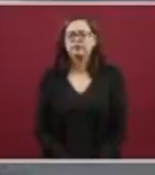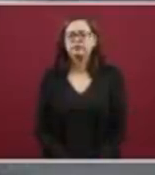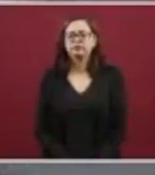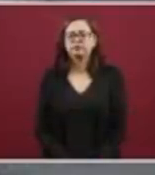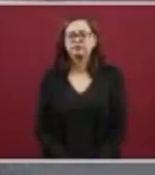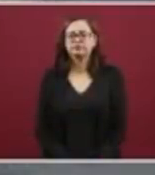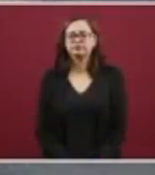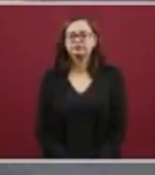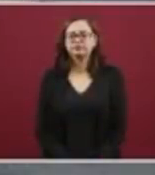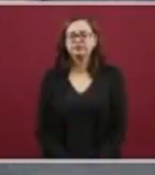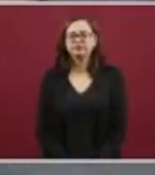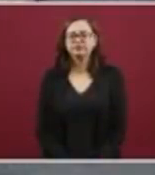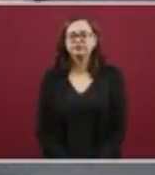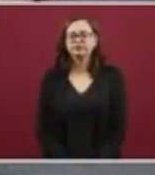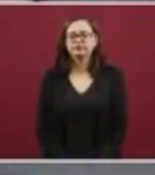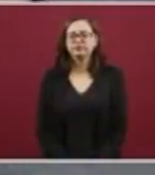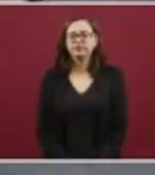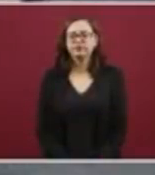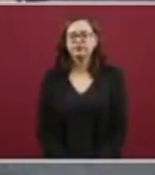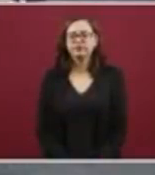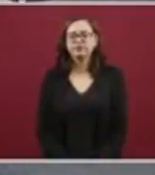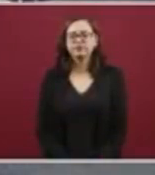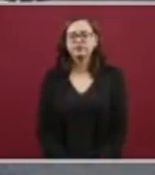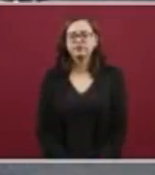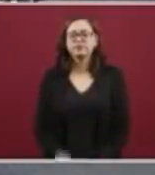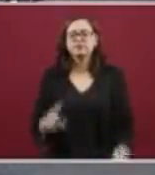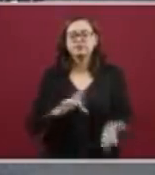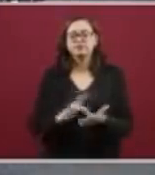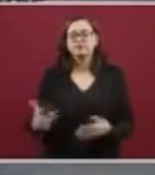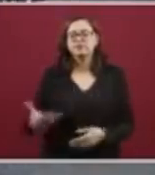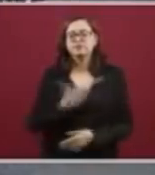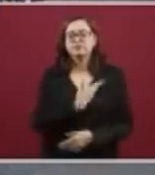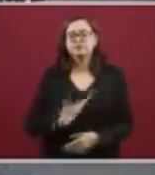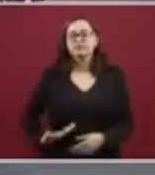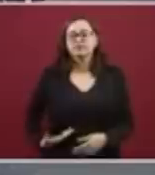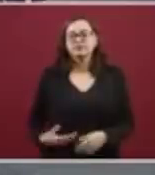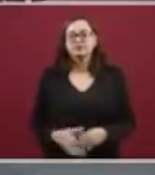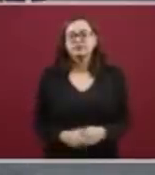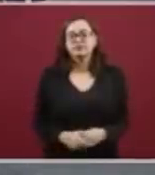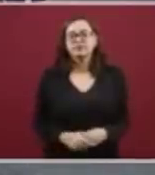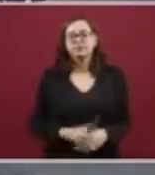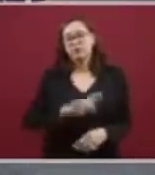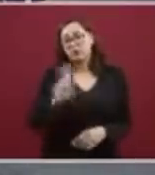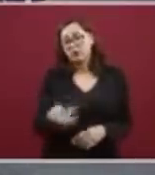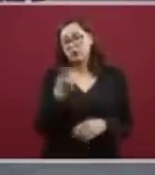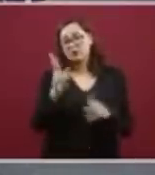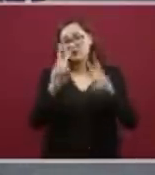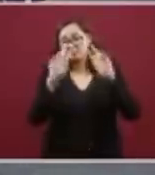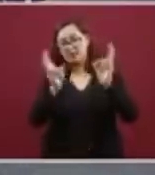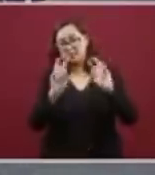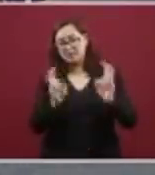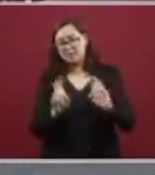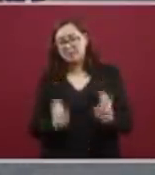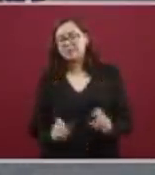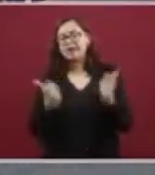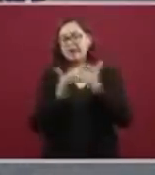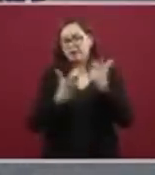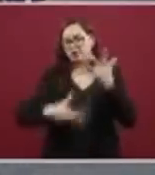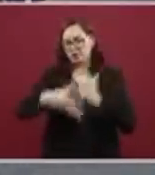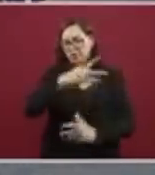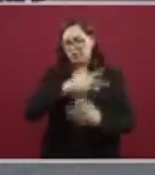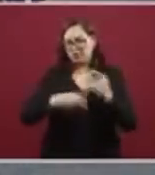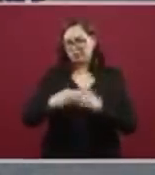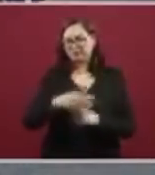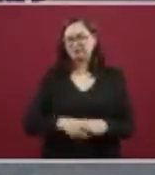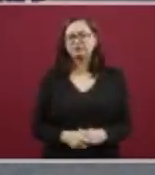Falta la comunidad. Gracias, presidente. Quería consultarle sobre varios temas en el asunto económico. De acuerdo